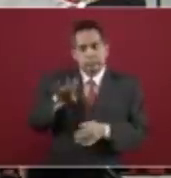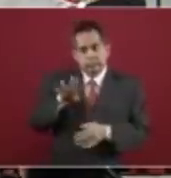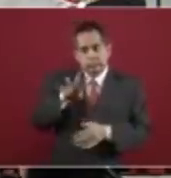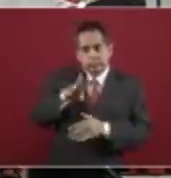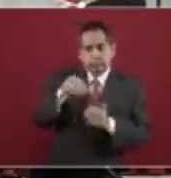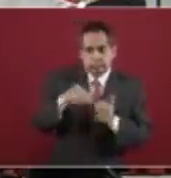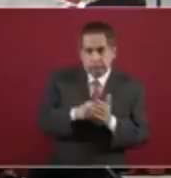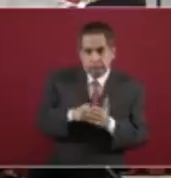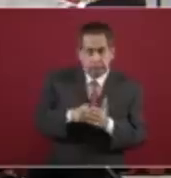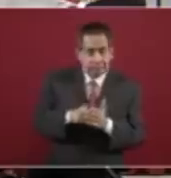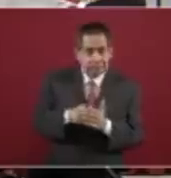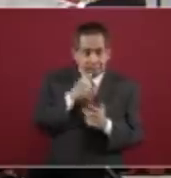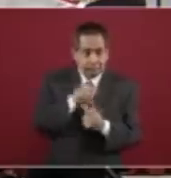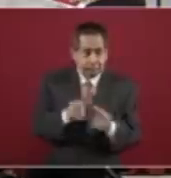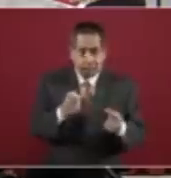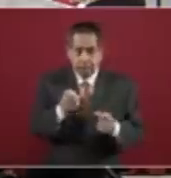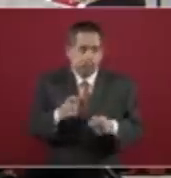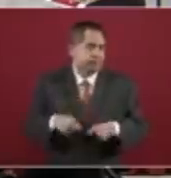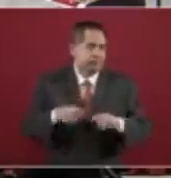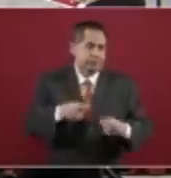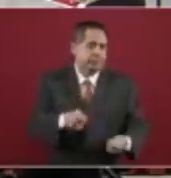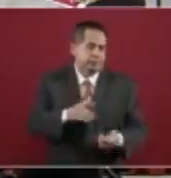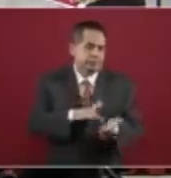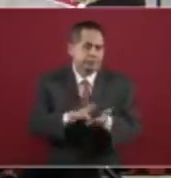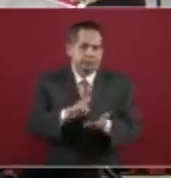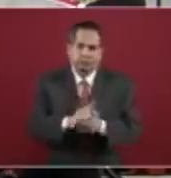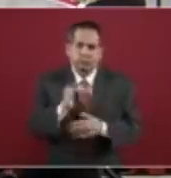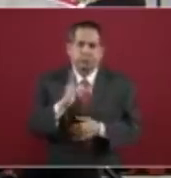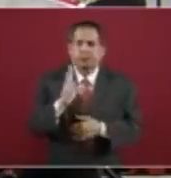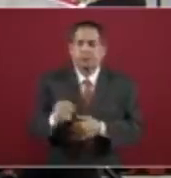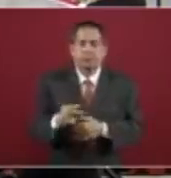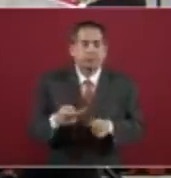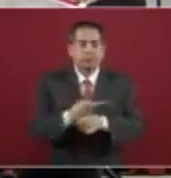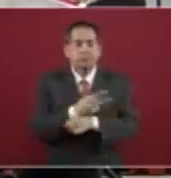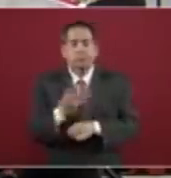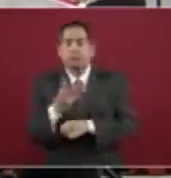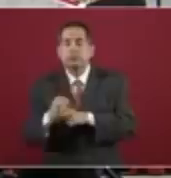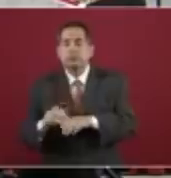para enero ya no serían beneficiarios del programa bajo ningún esquema.